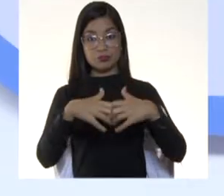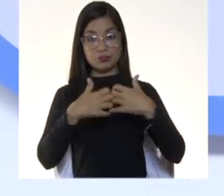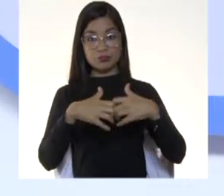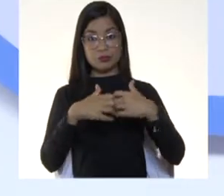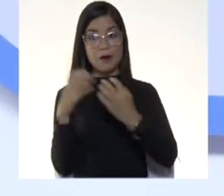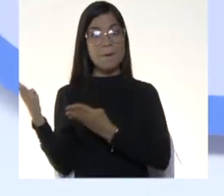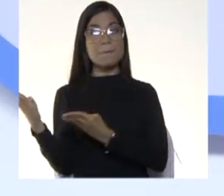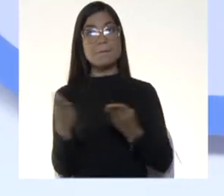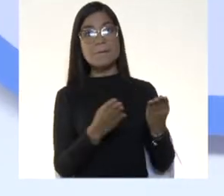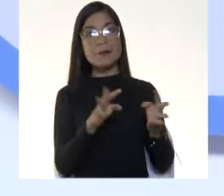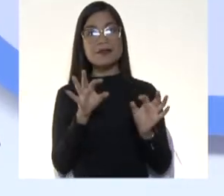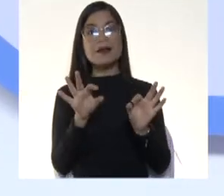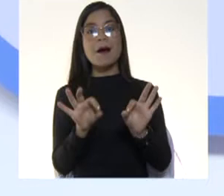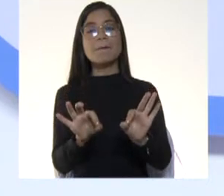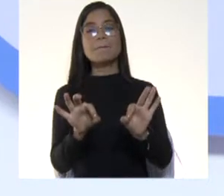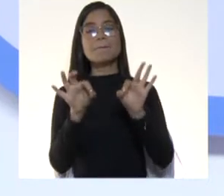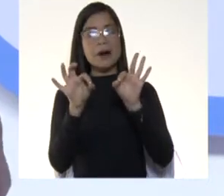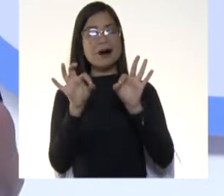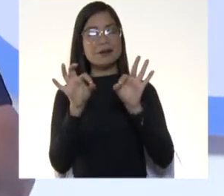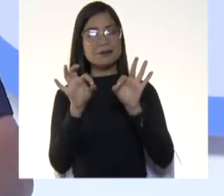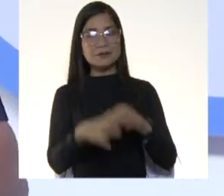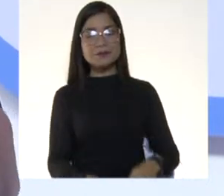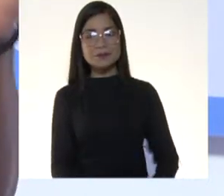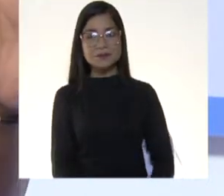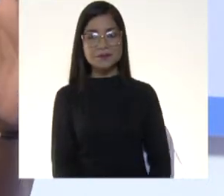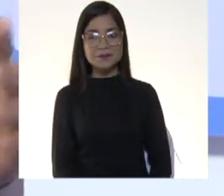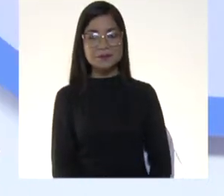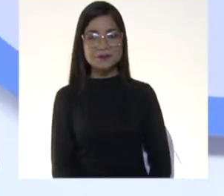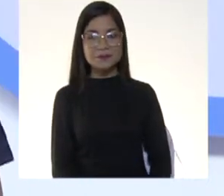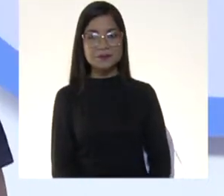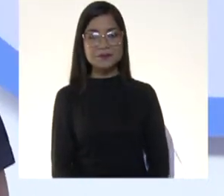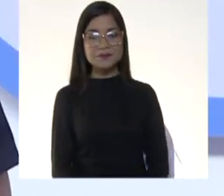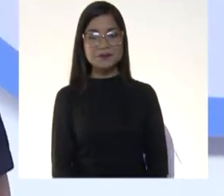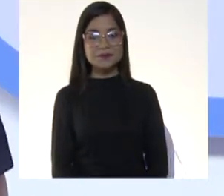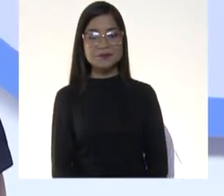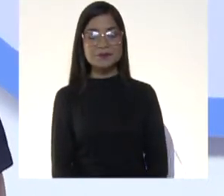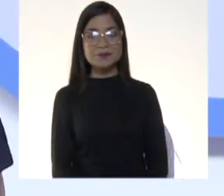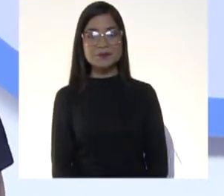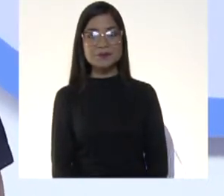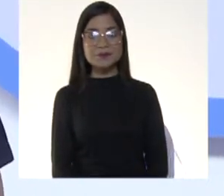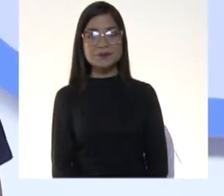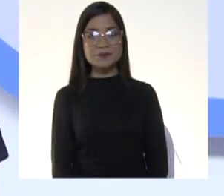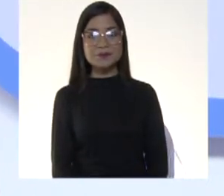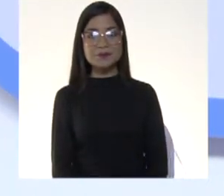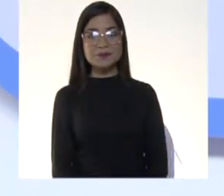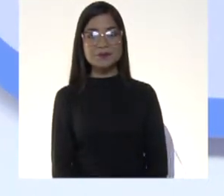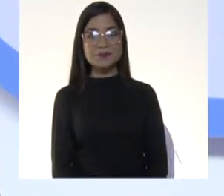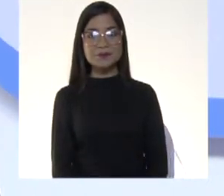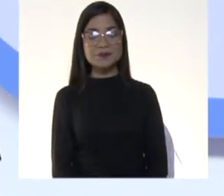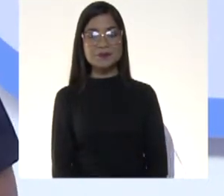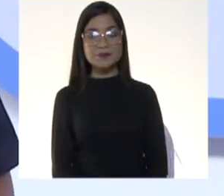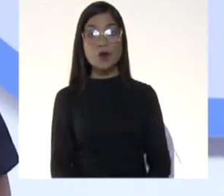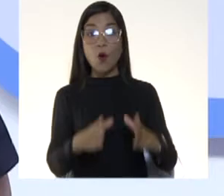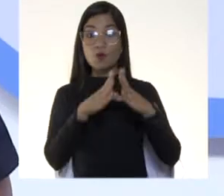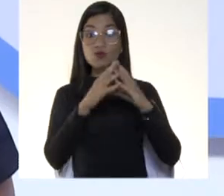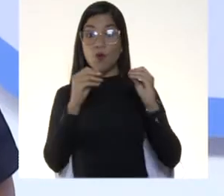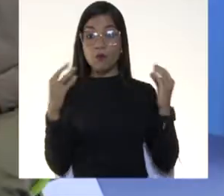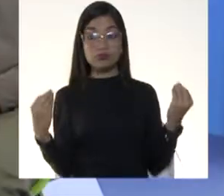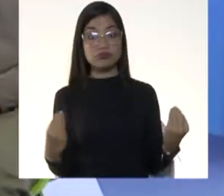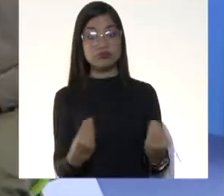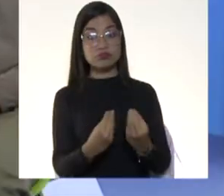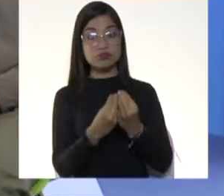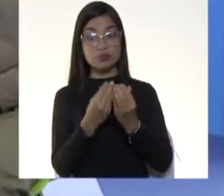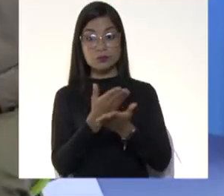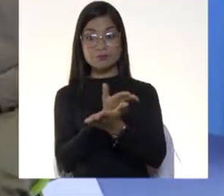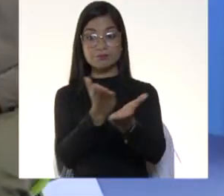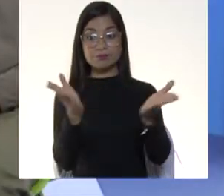bienvenida especial. Entonces para que todos empecemos ya y en compañía de nuestro invitado especial de hoy, vamos a darle entonces la bienvenida